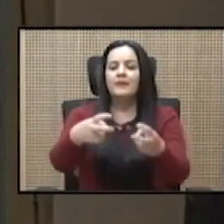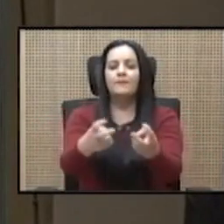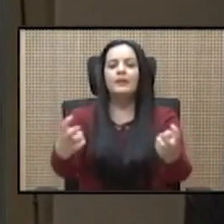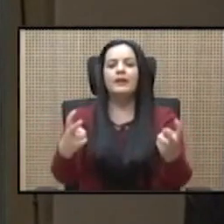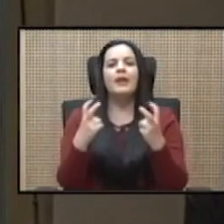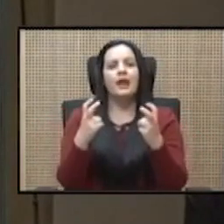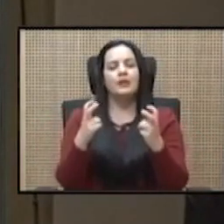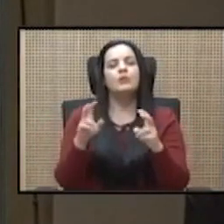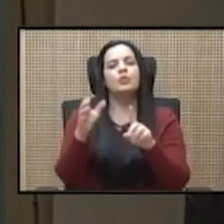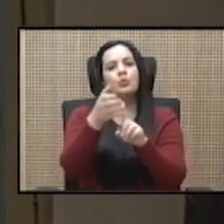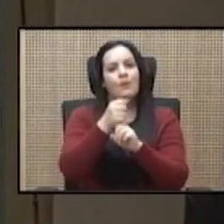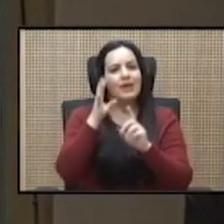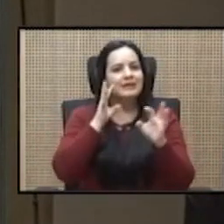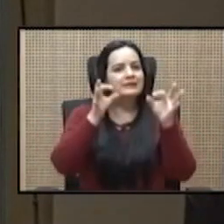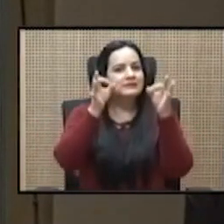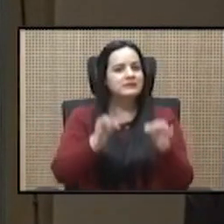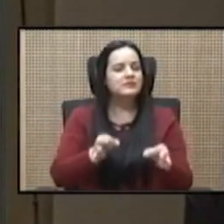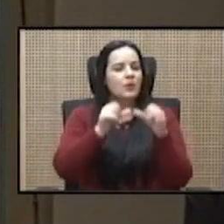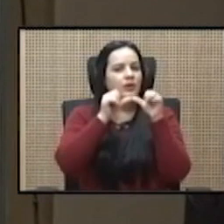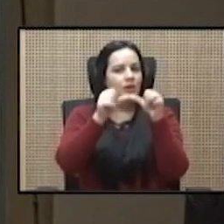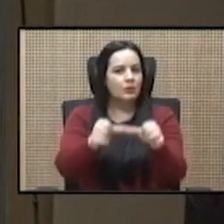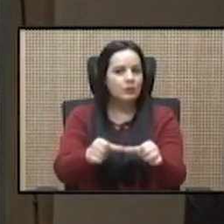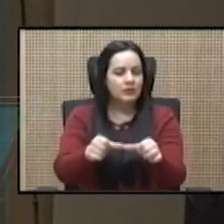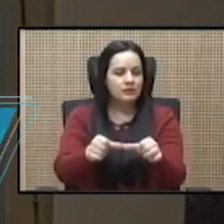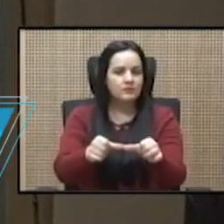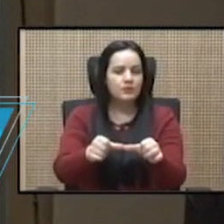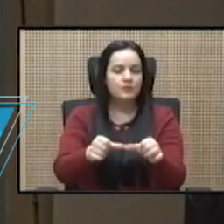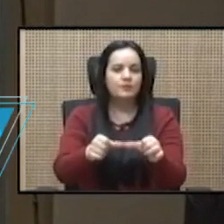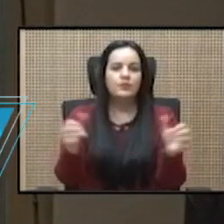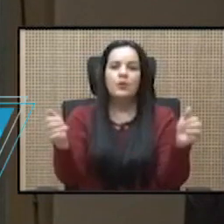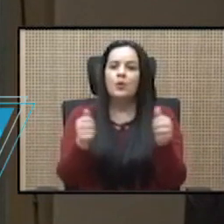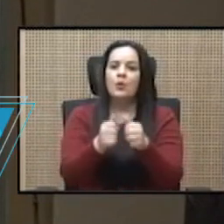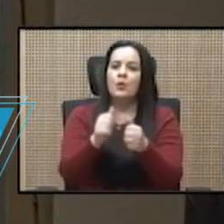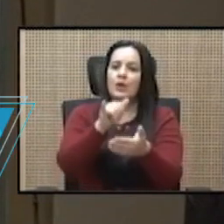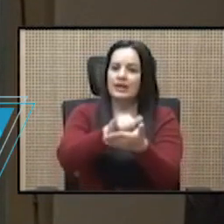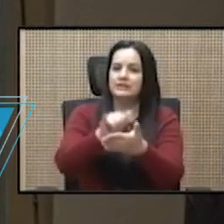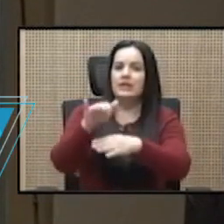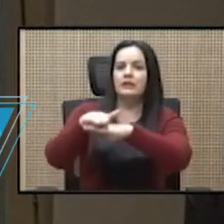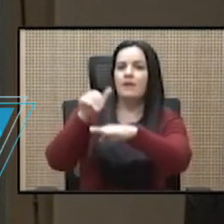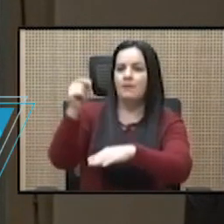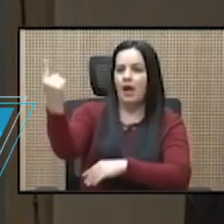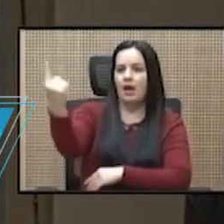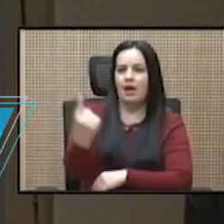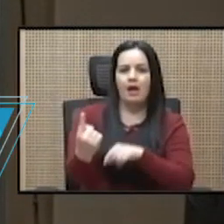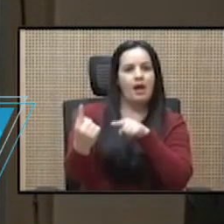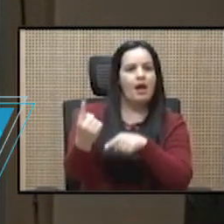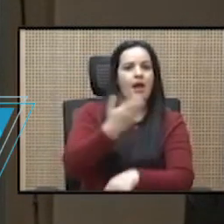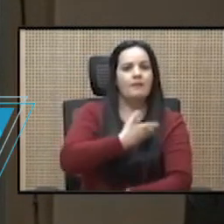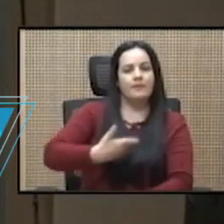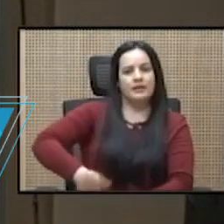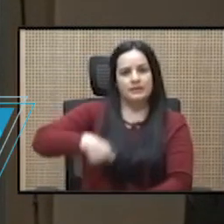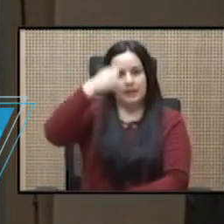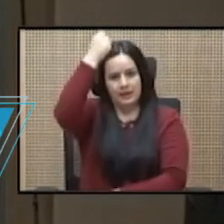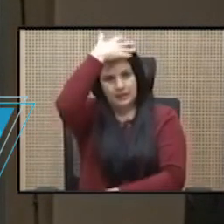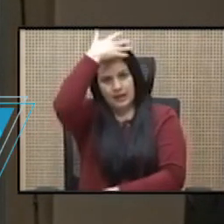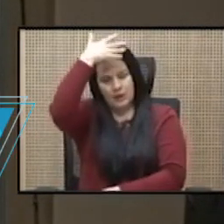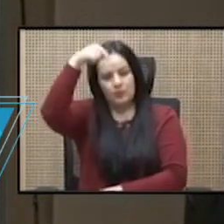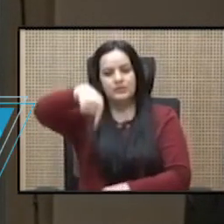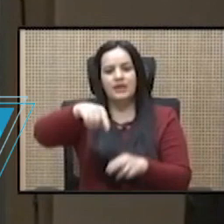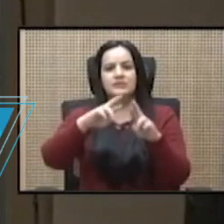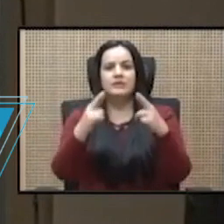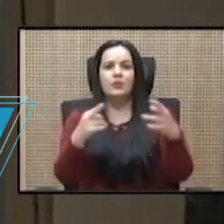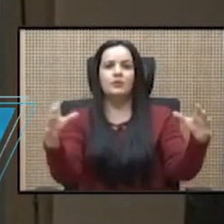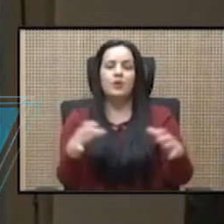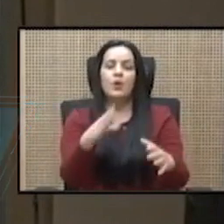la decisión de llevar adelante esta llamada del señor presidente a la audiencia. Yo creo que las y los costarricenses estamos